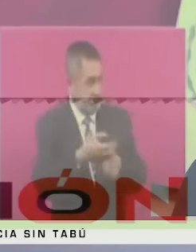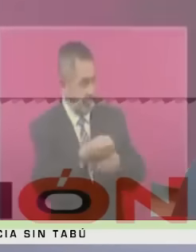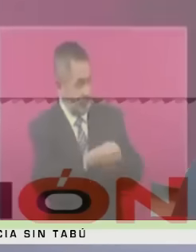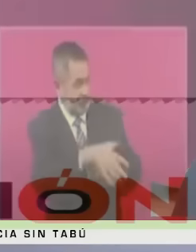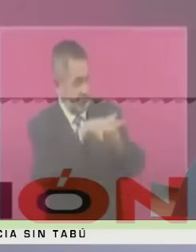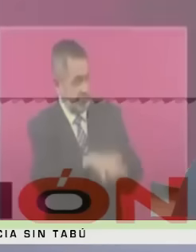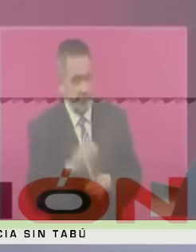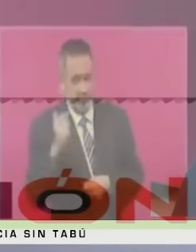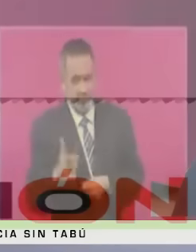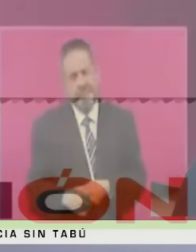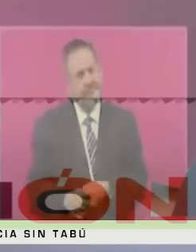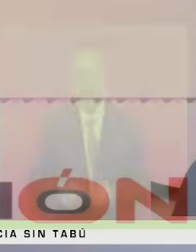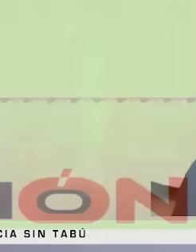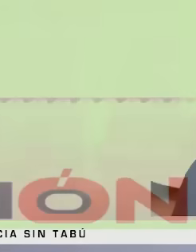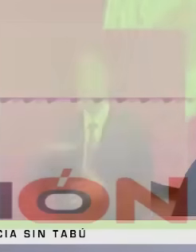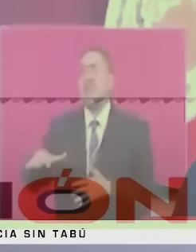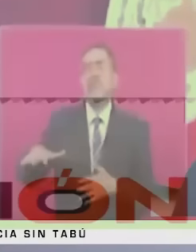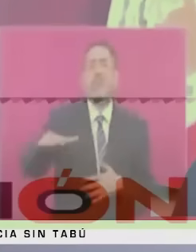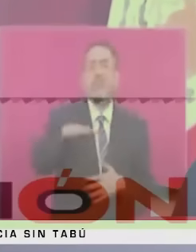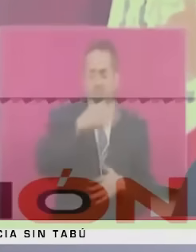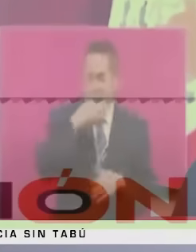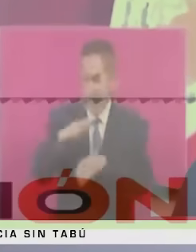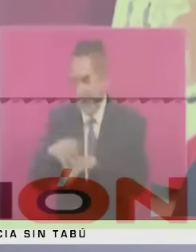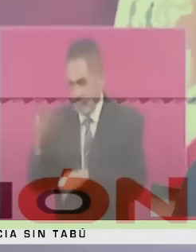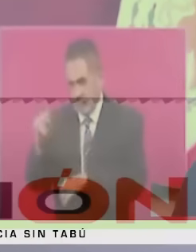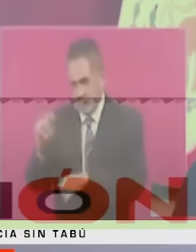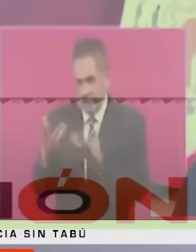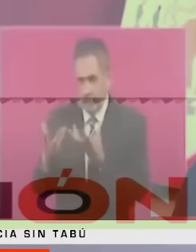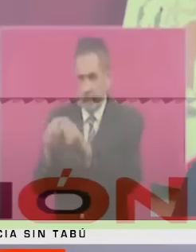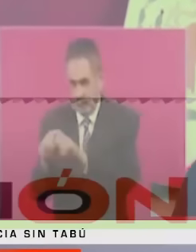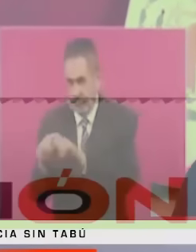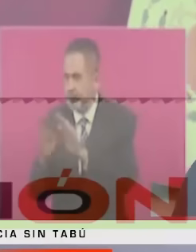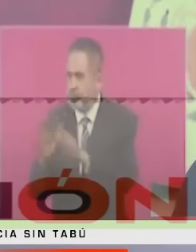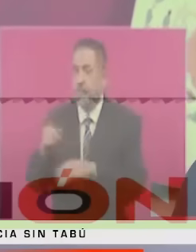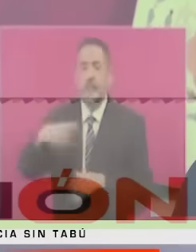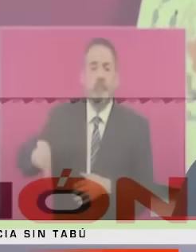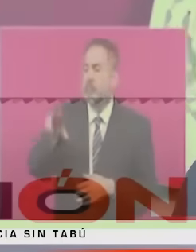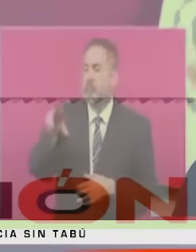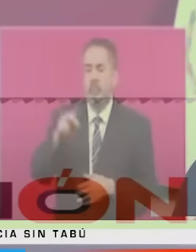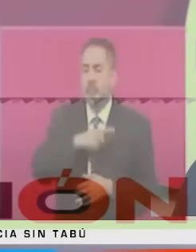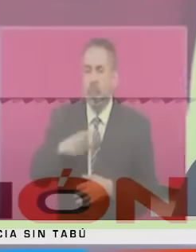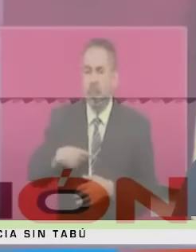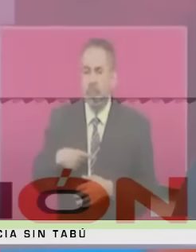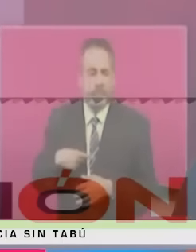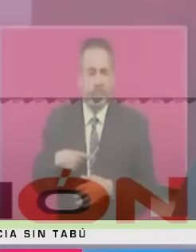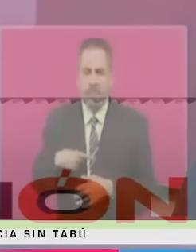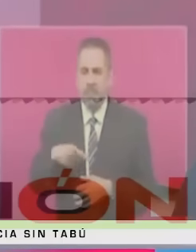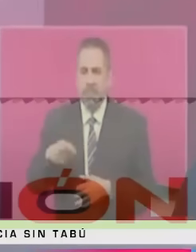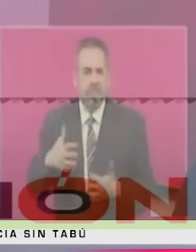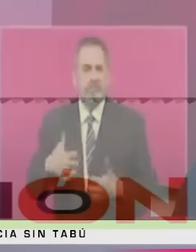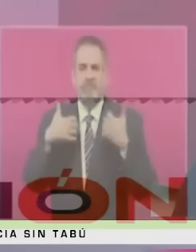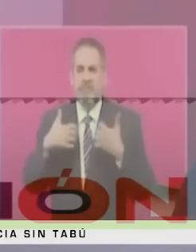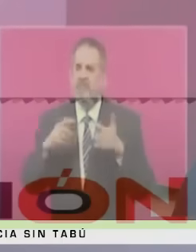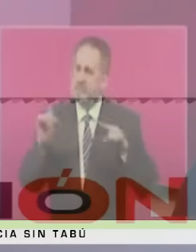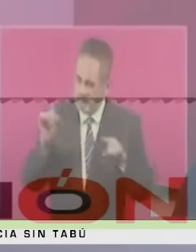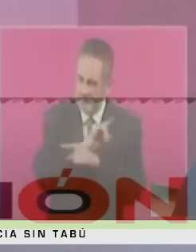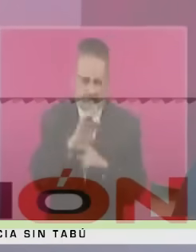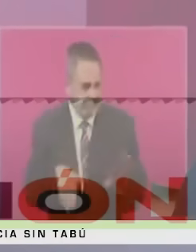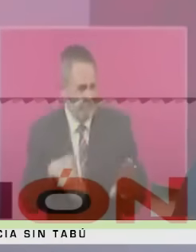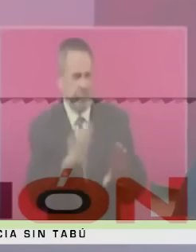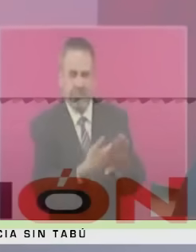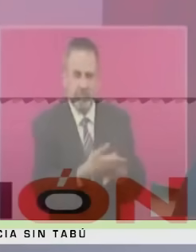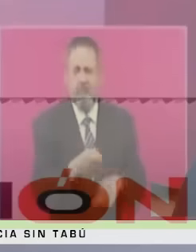Estos 25 millones son los conservadores, los que están por el mantenimiento del statu quo anterior